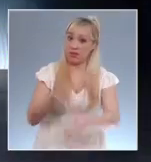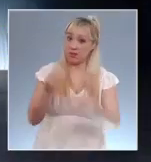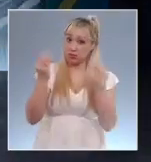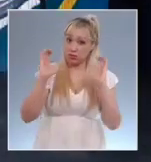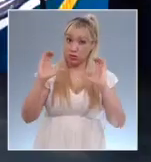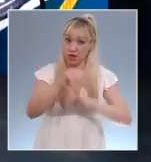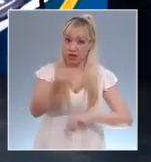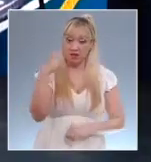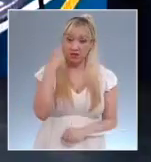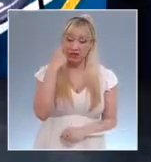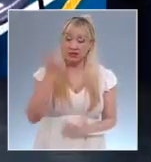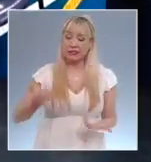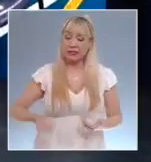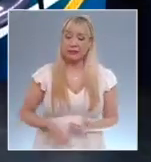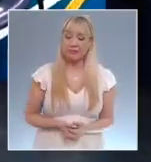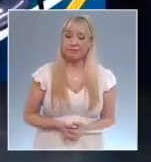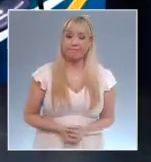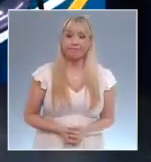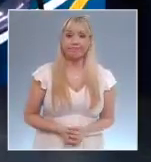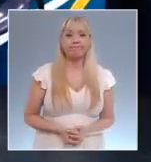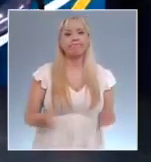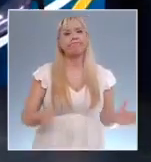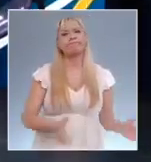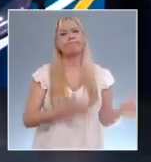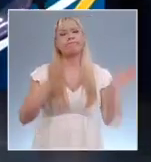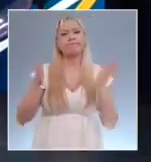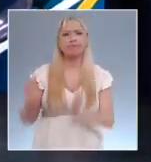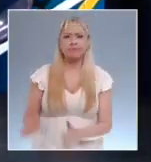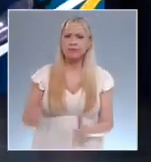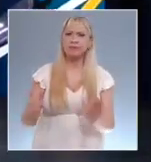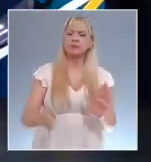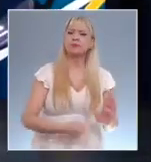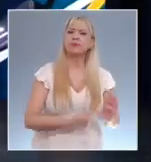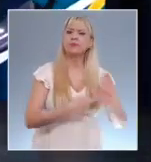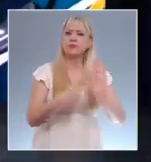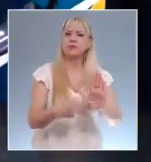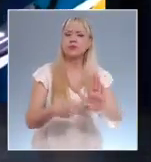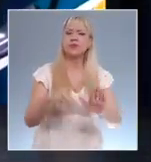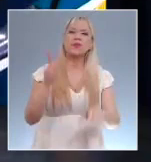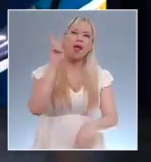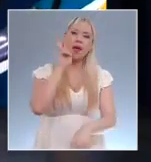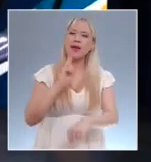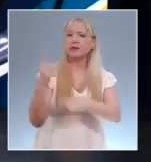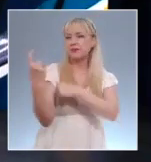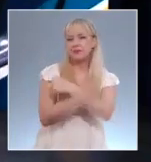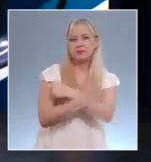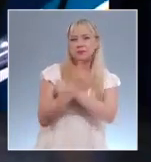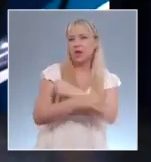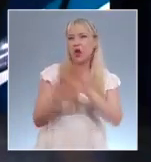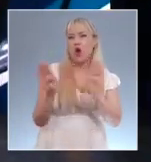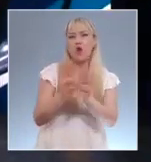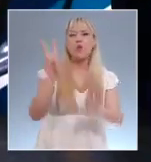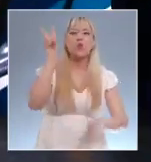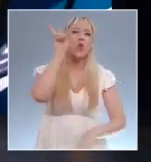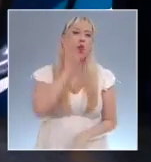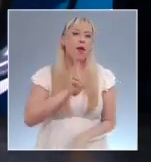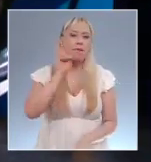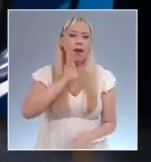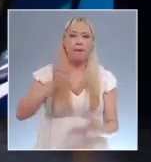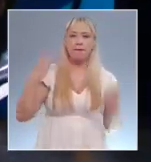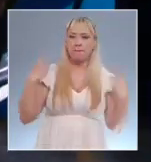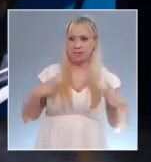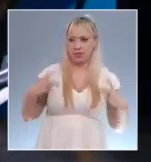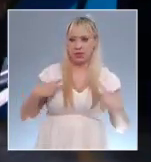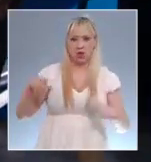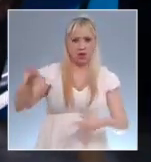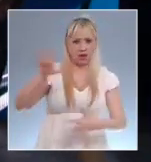En otra información, durante la presentación de una prueba piloto sobre participación política de personas en prisión, se reveló que en la capital del país se han